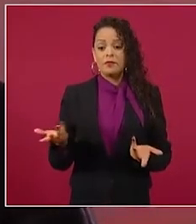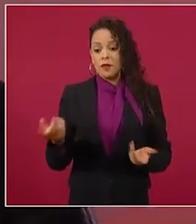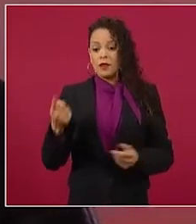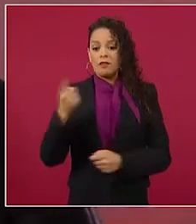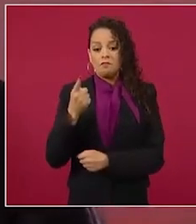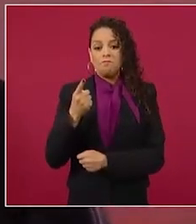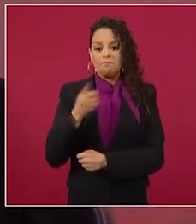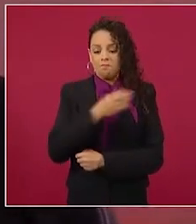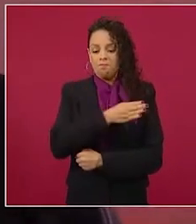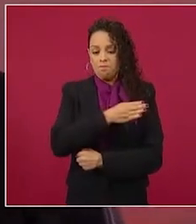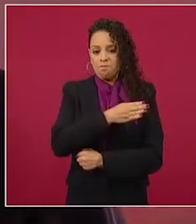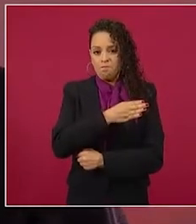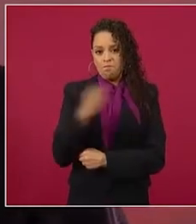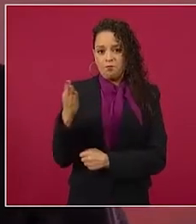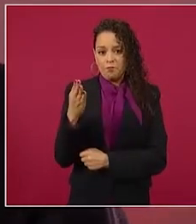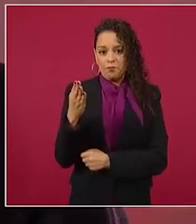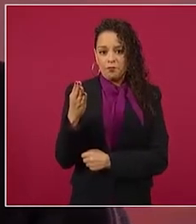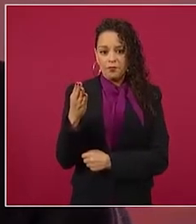afortunadamente,